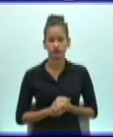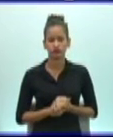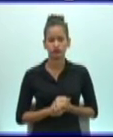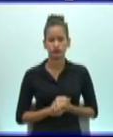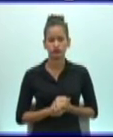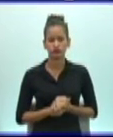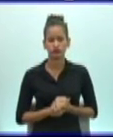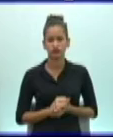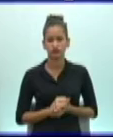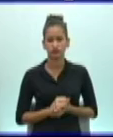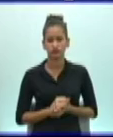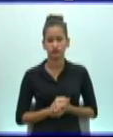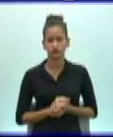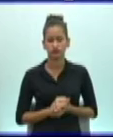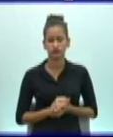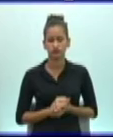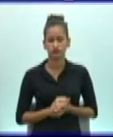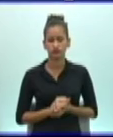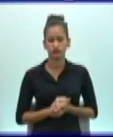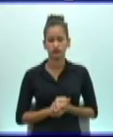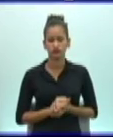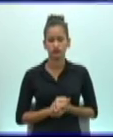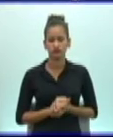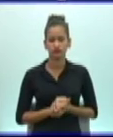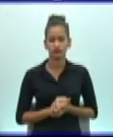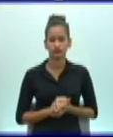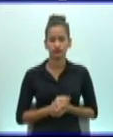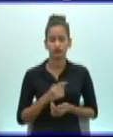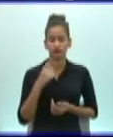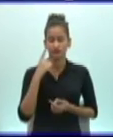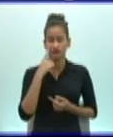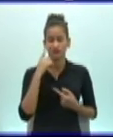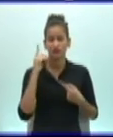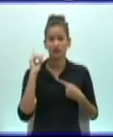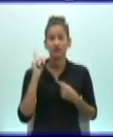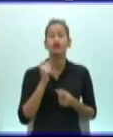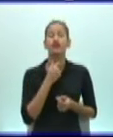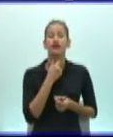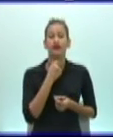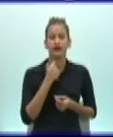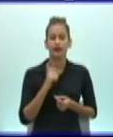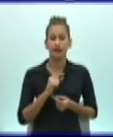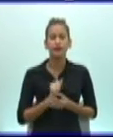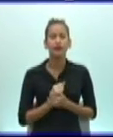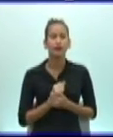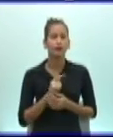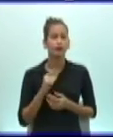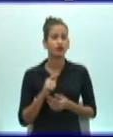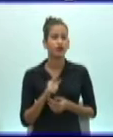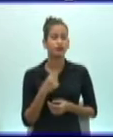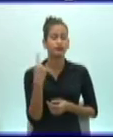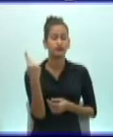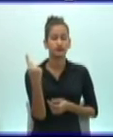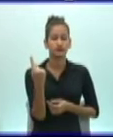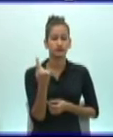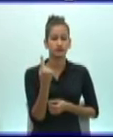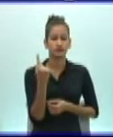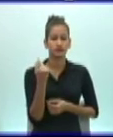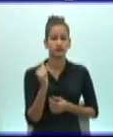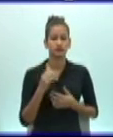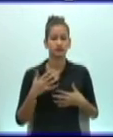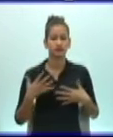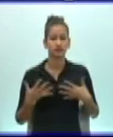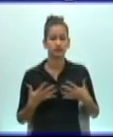su cabello es el sol. ¿Vieron estos ejemplos? Por lo tanto, ya le estoy proponiendo la